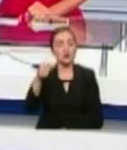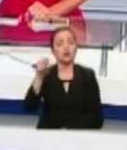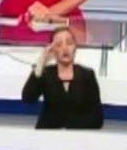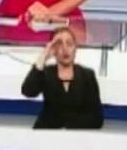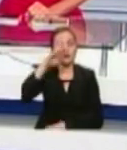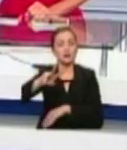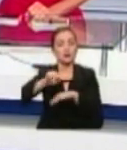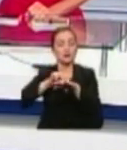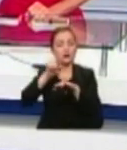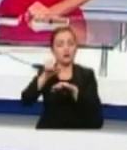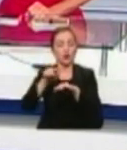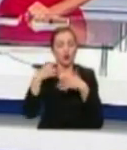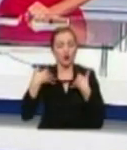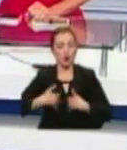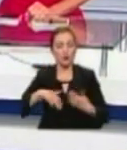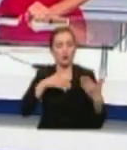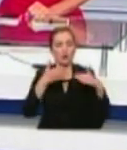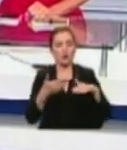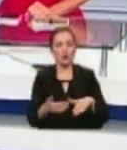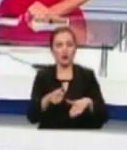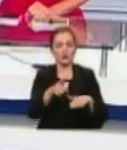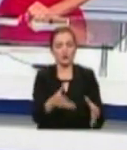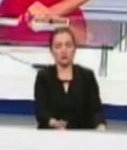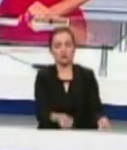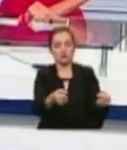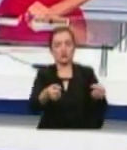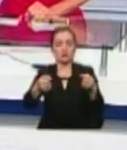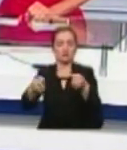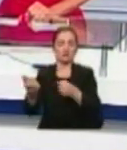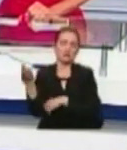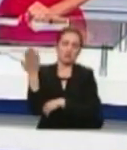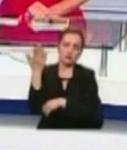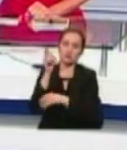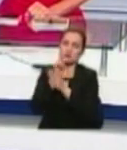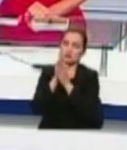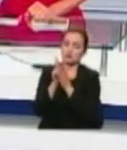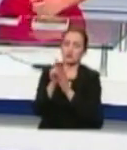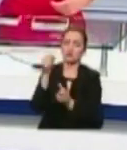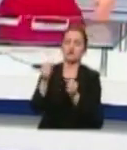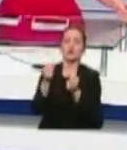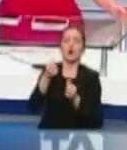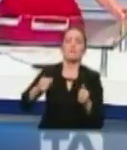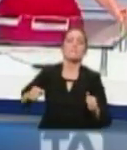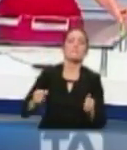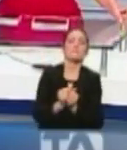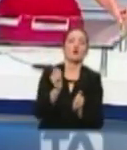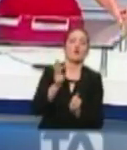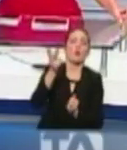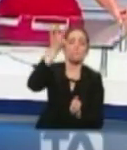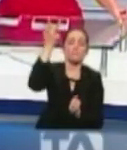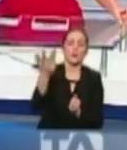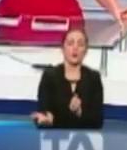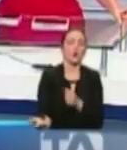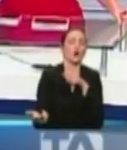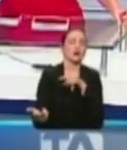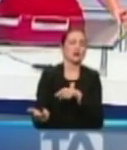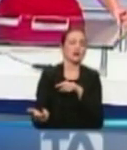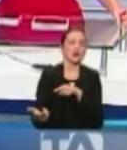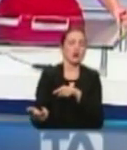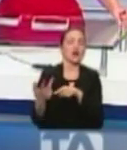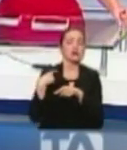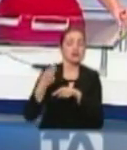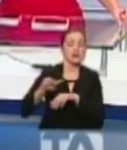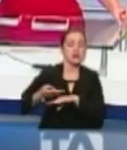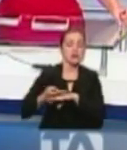hombre. El fallecido fue reportado como desaparecido luego de un accidente de tránsito en la carretera Sixic-Gualaquiza en